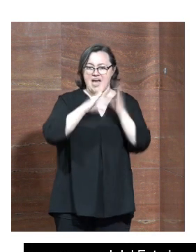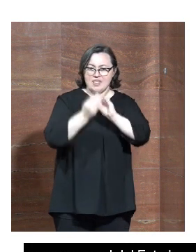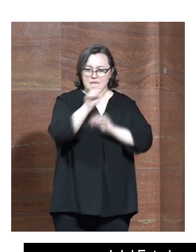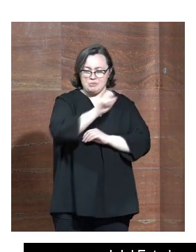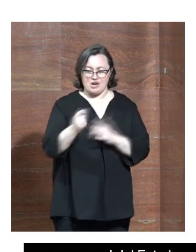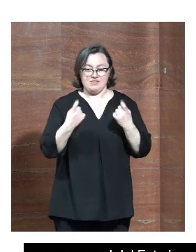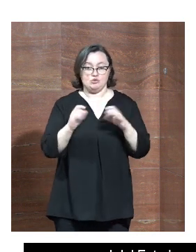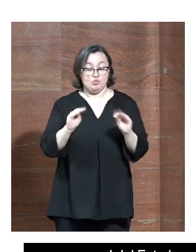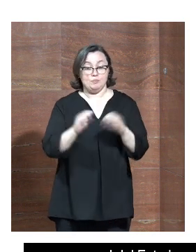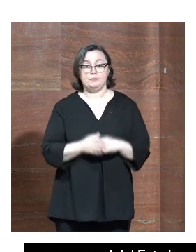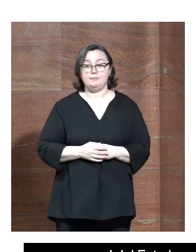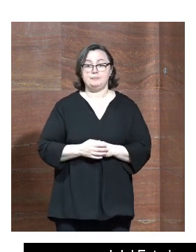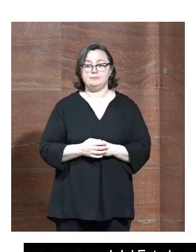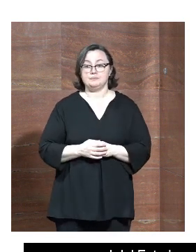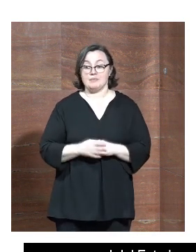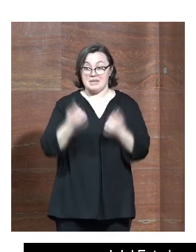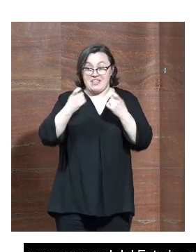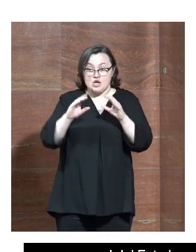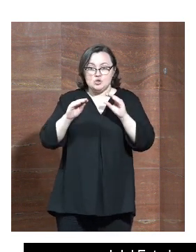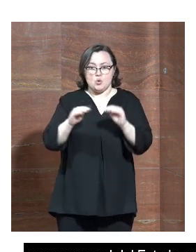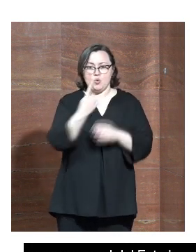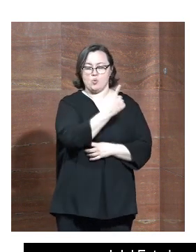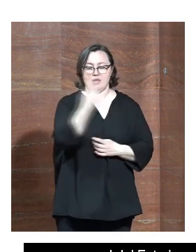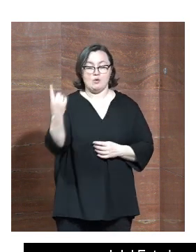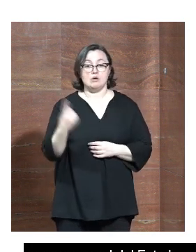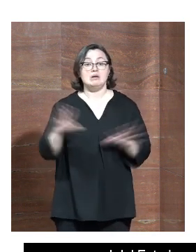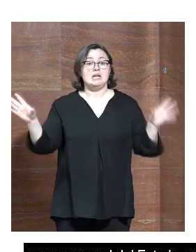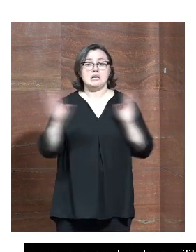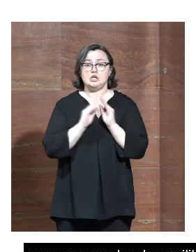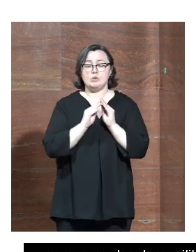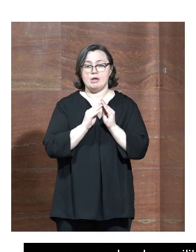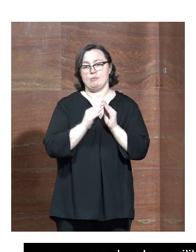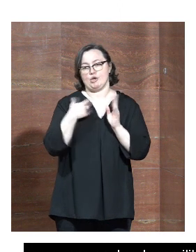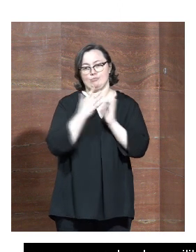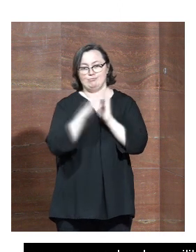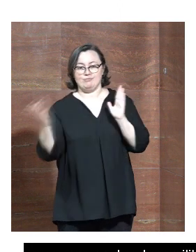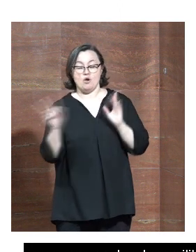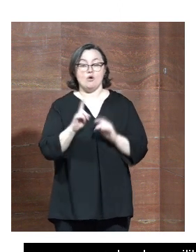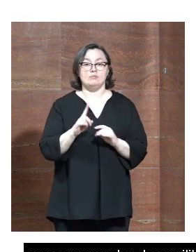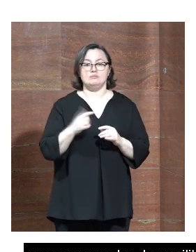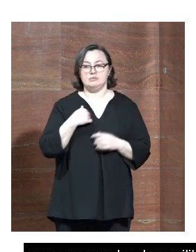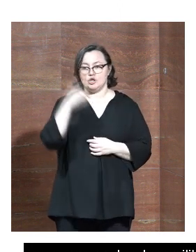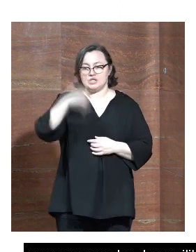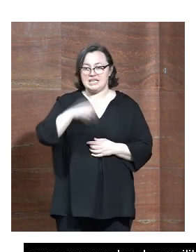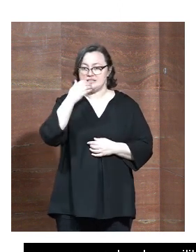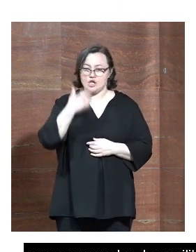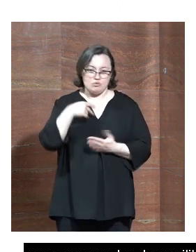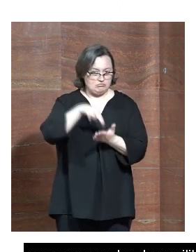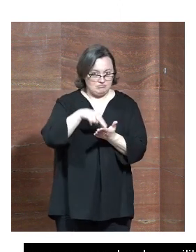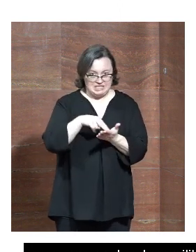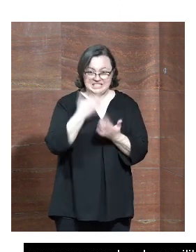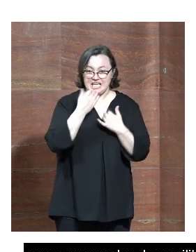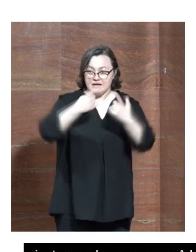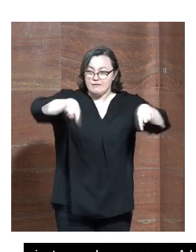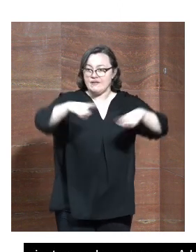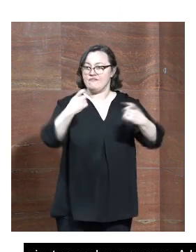las personas, a las necesidades individuales. Y en resumen, por no alargarme y siempre estar a